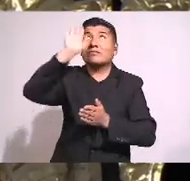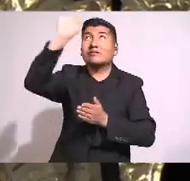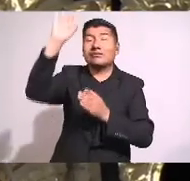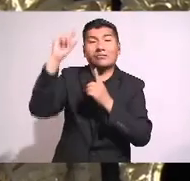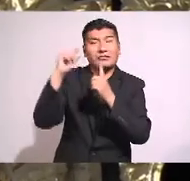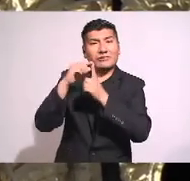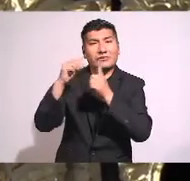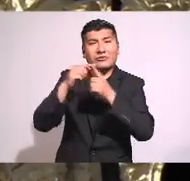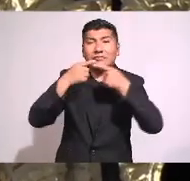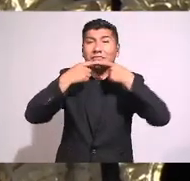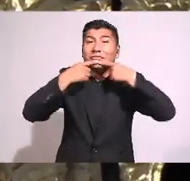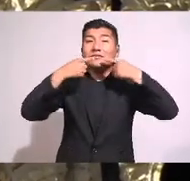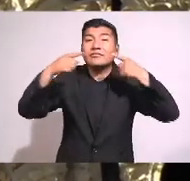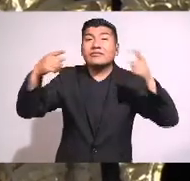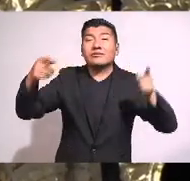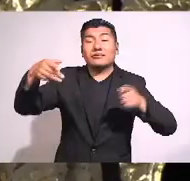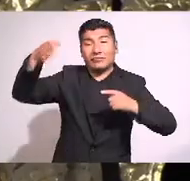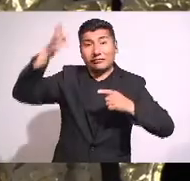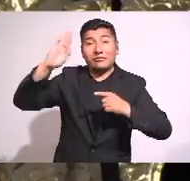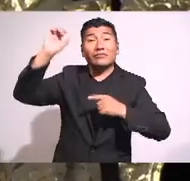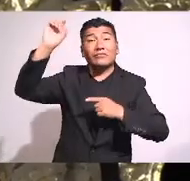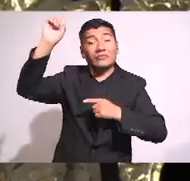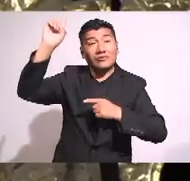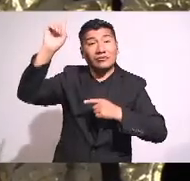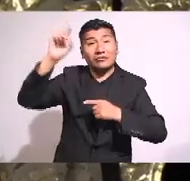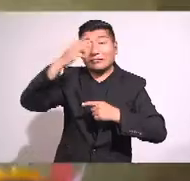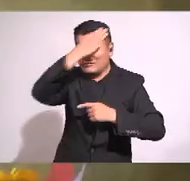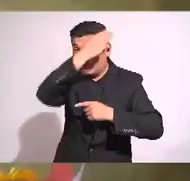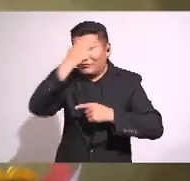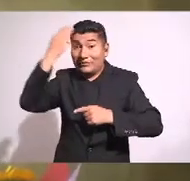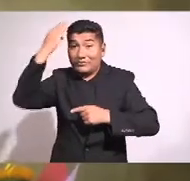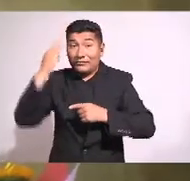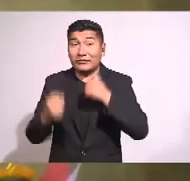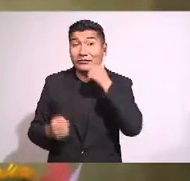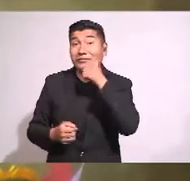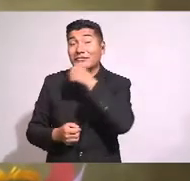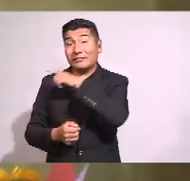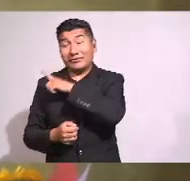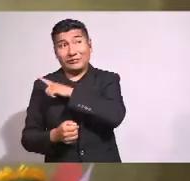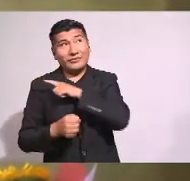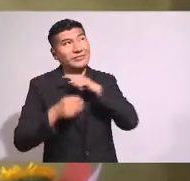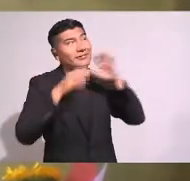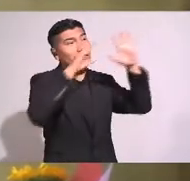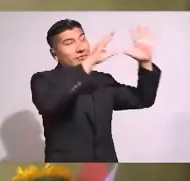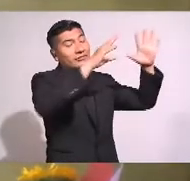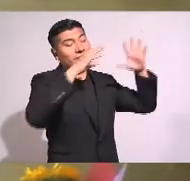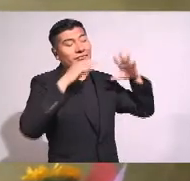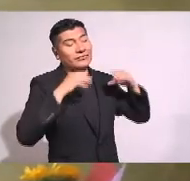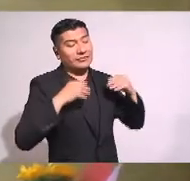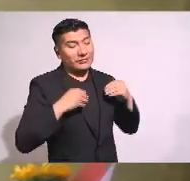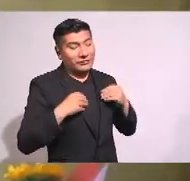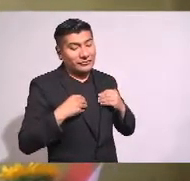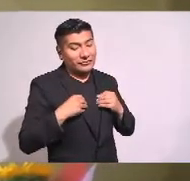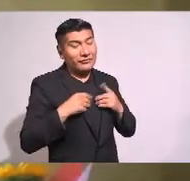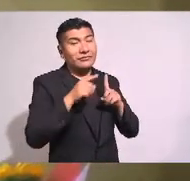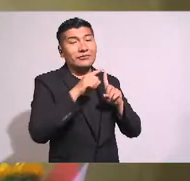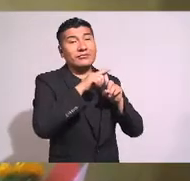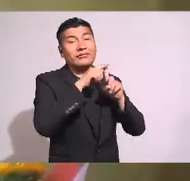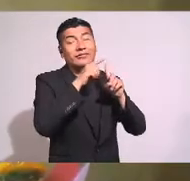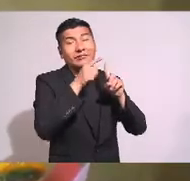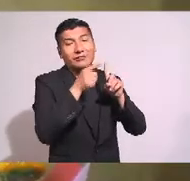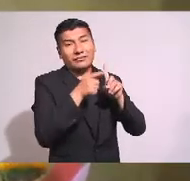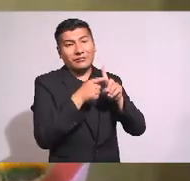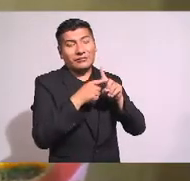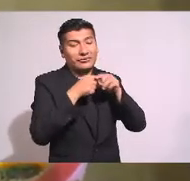Es el anuncio de Dios, y María, la Virgen, acepta y recibe